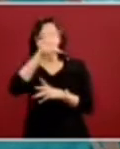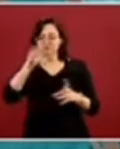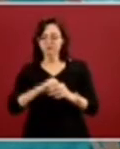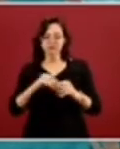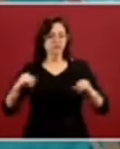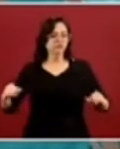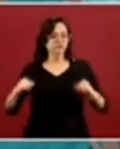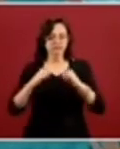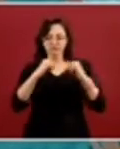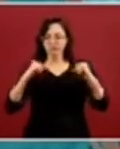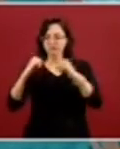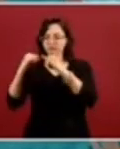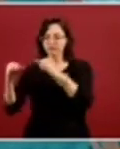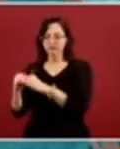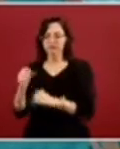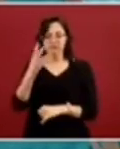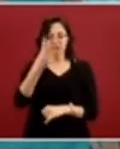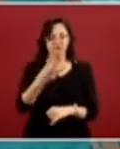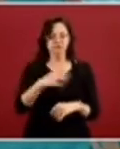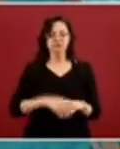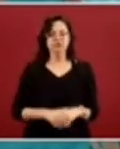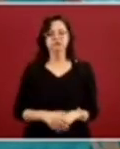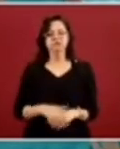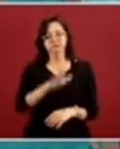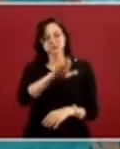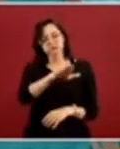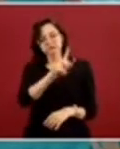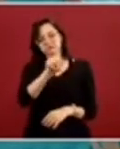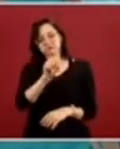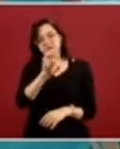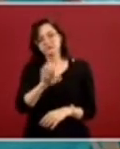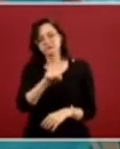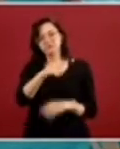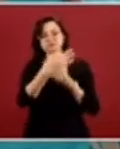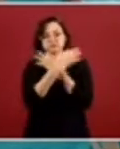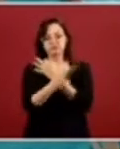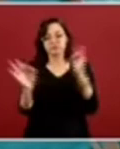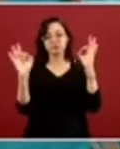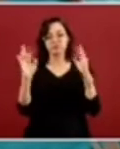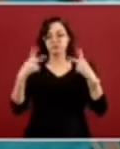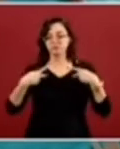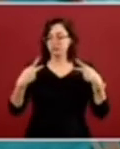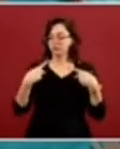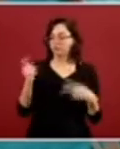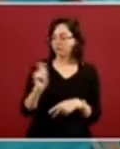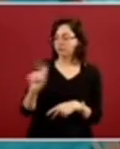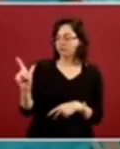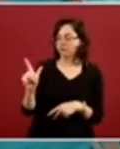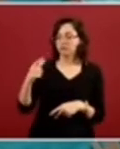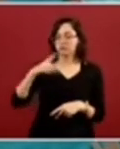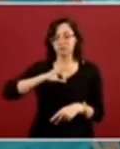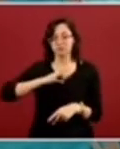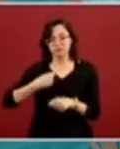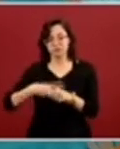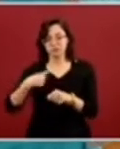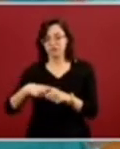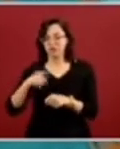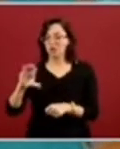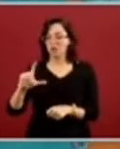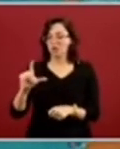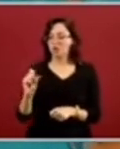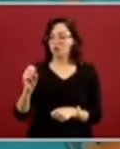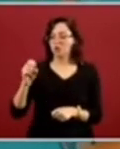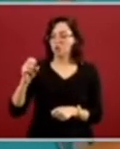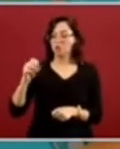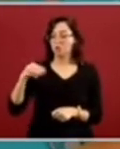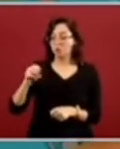perdón. Del anuncio que hizo hoy, ya no se registraron más profesionales de la salud contagiados en Monclova, número 1, y